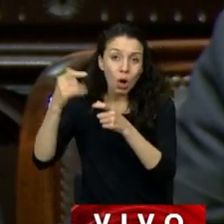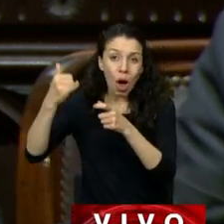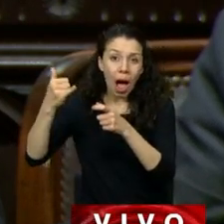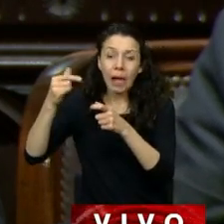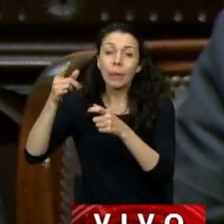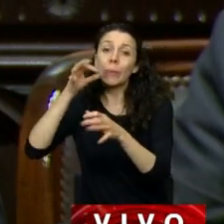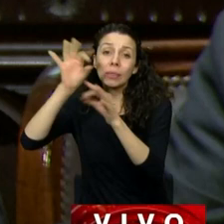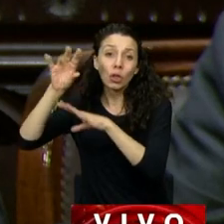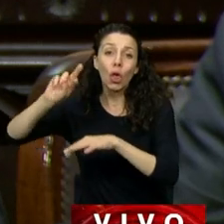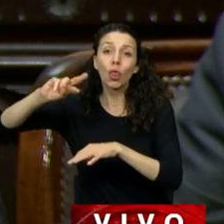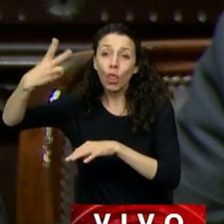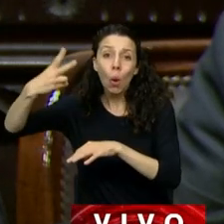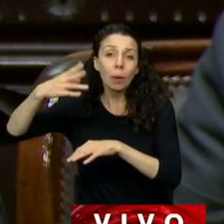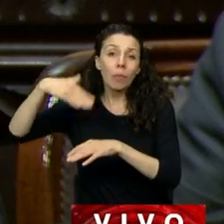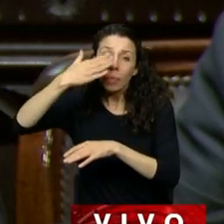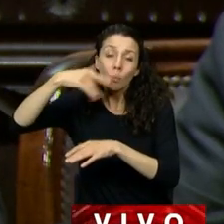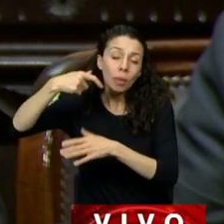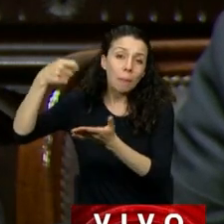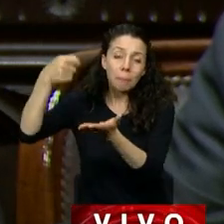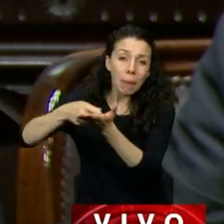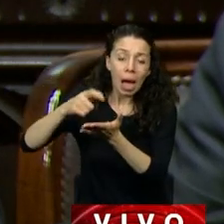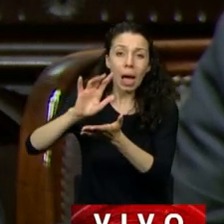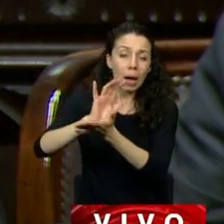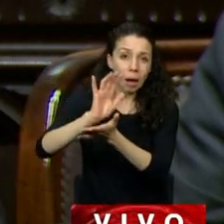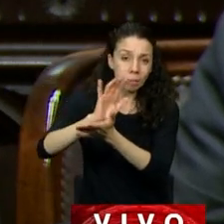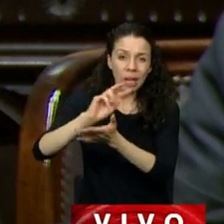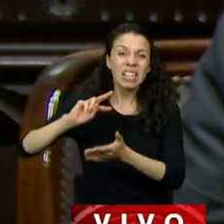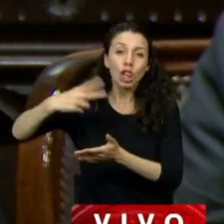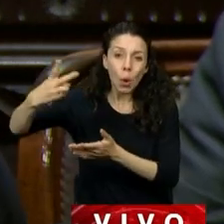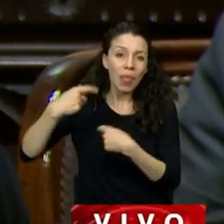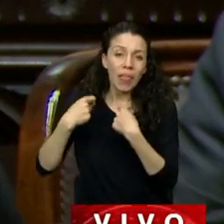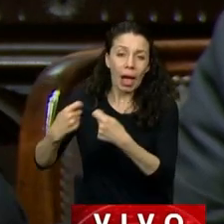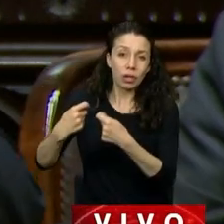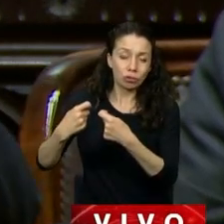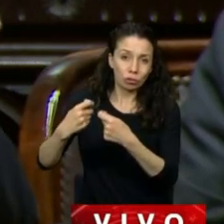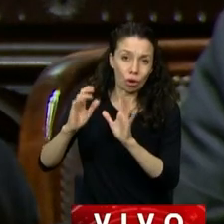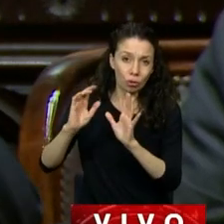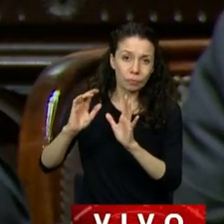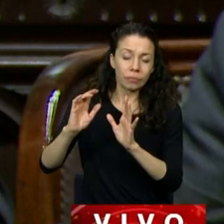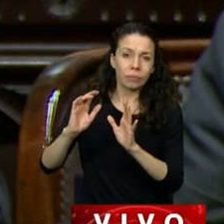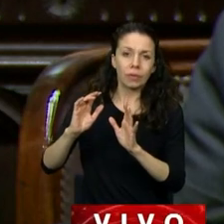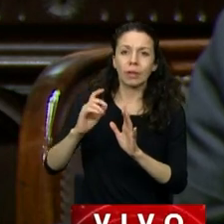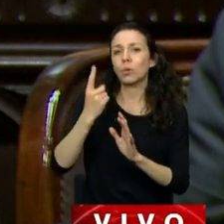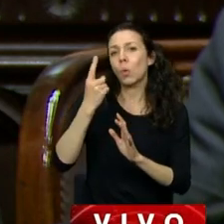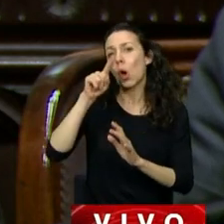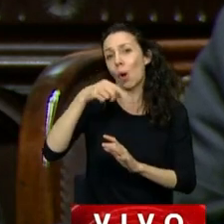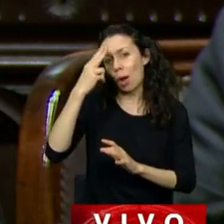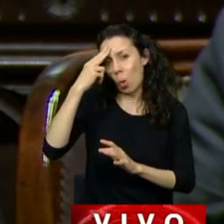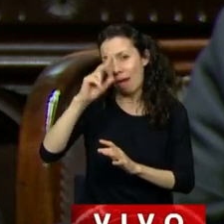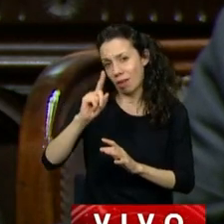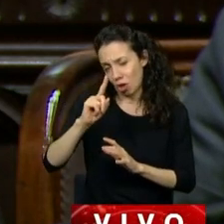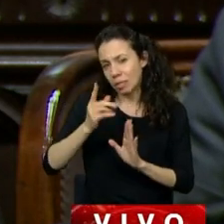en pesos argentinos en la economía nuestra. Con lo cual eso también hay que agregarle y decir, no es nomás el 1,9, es bastante